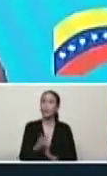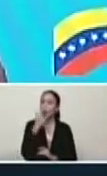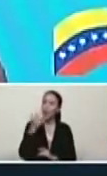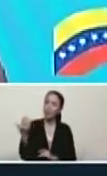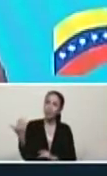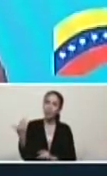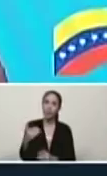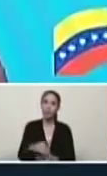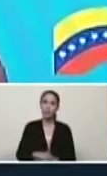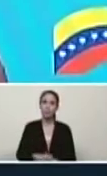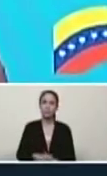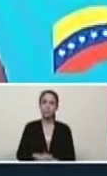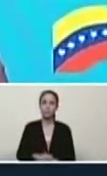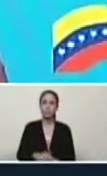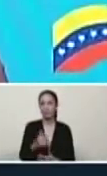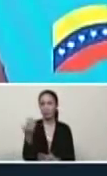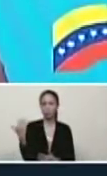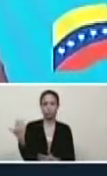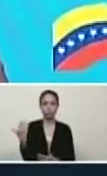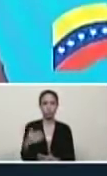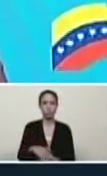días,